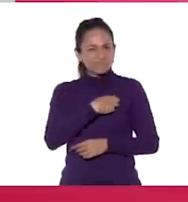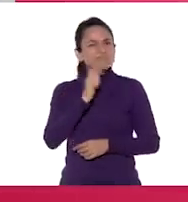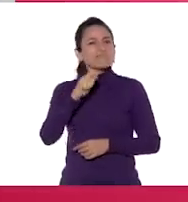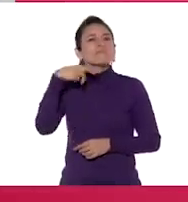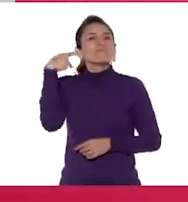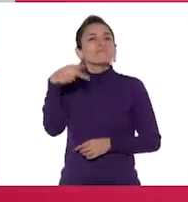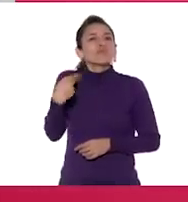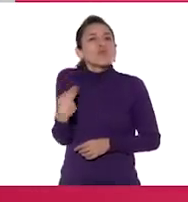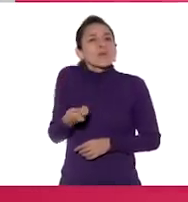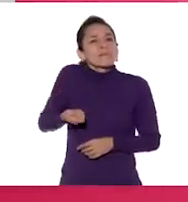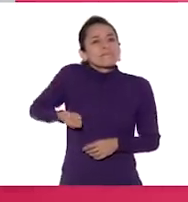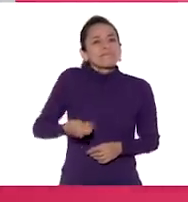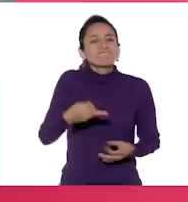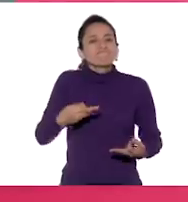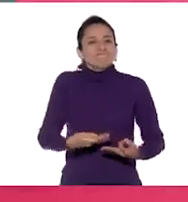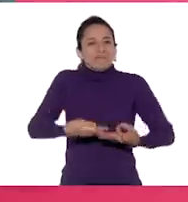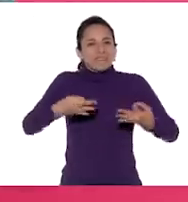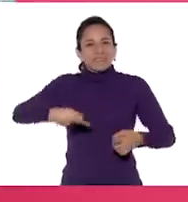Tierra del Zarape.